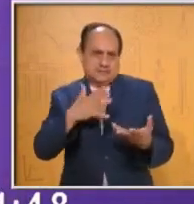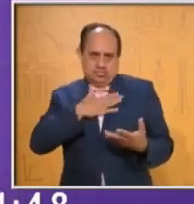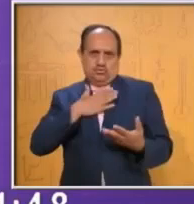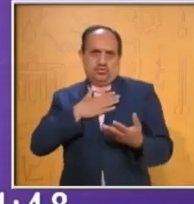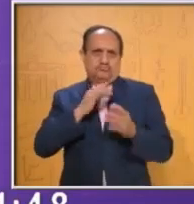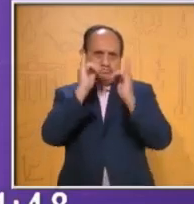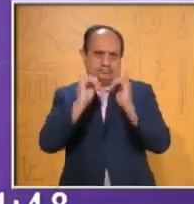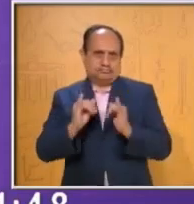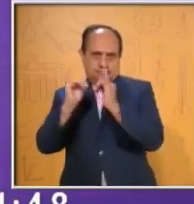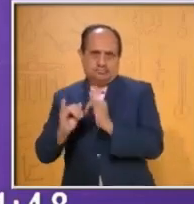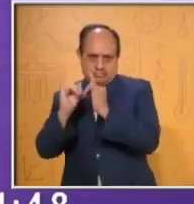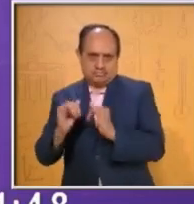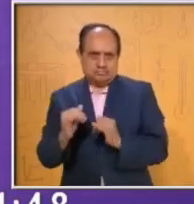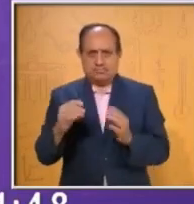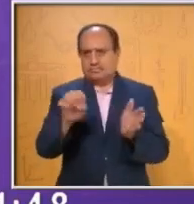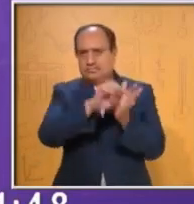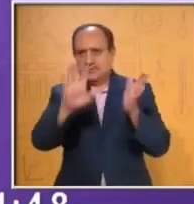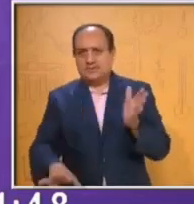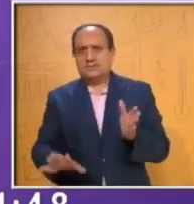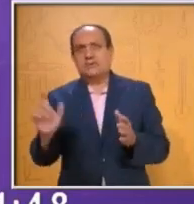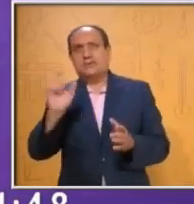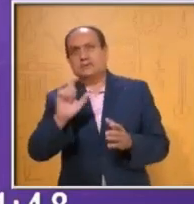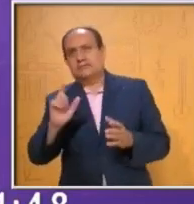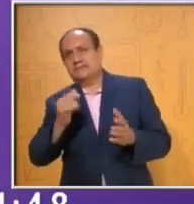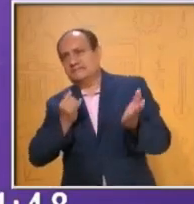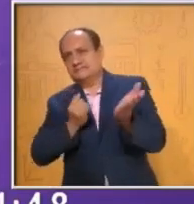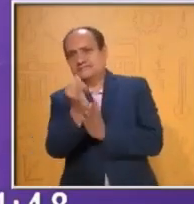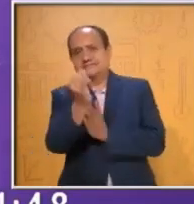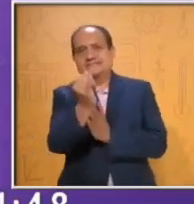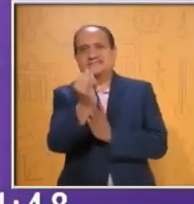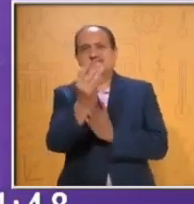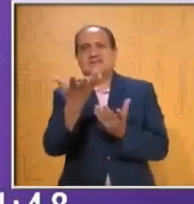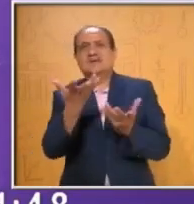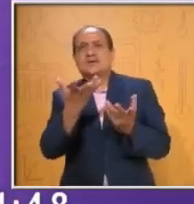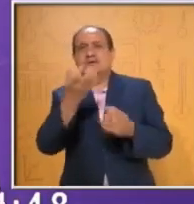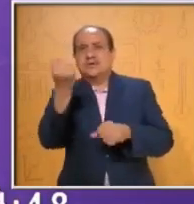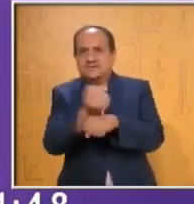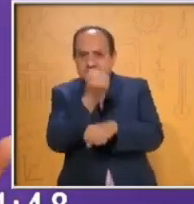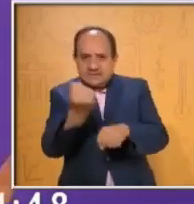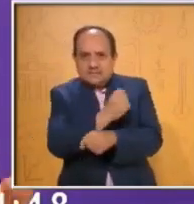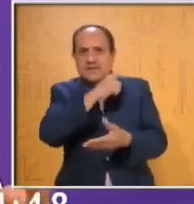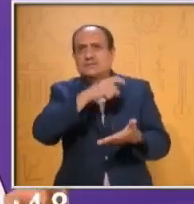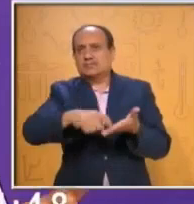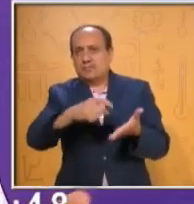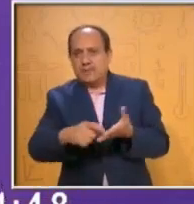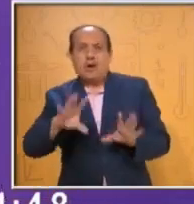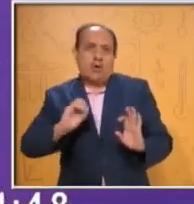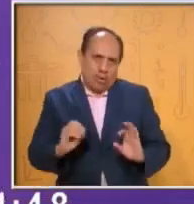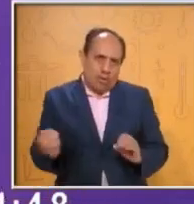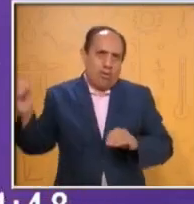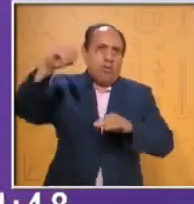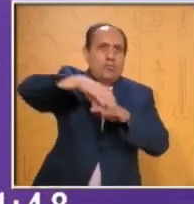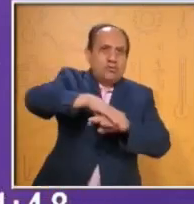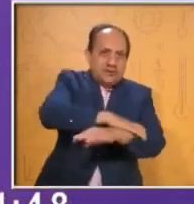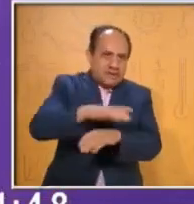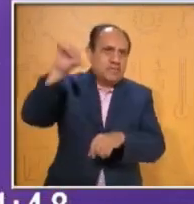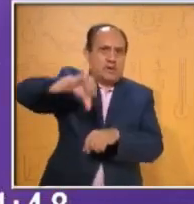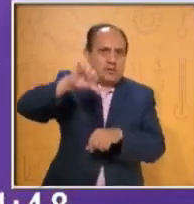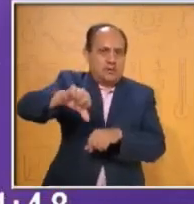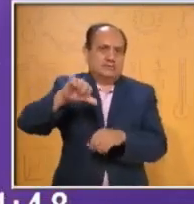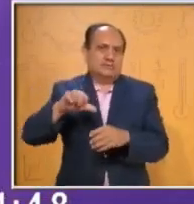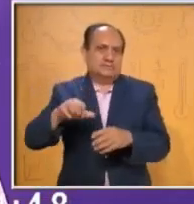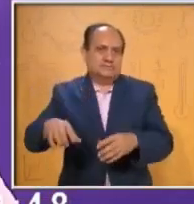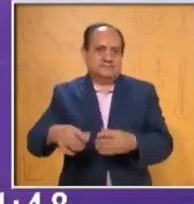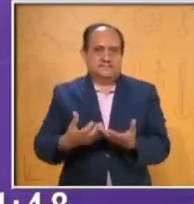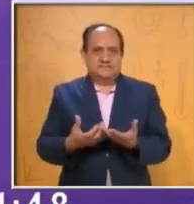individual, como por ejemplo cuando decidimos qué zapatos vamos a ponernos el día de hoy, o por